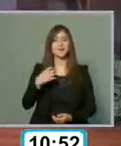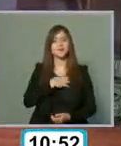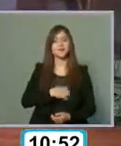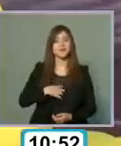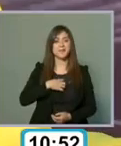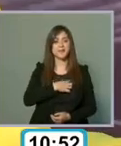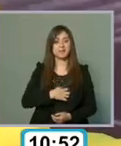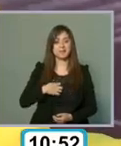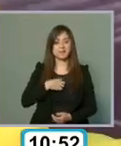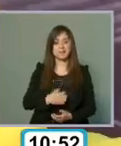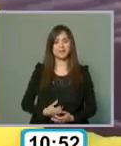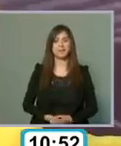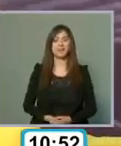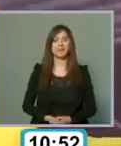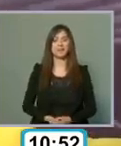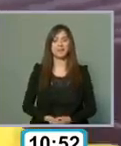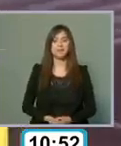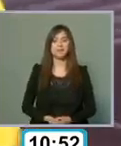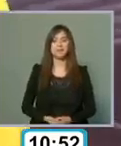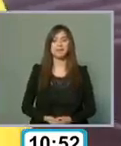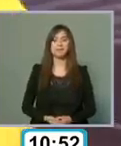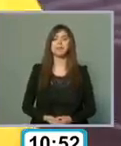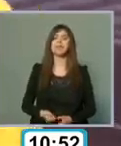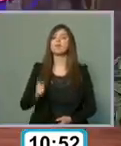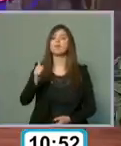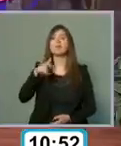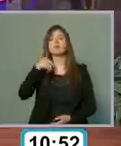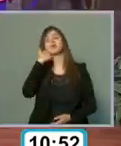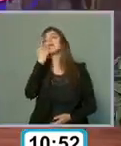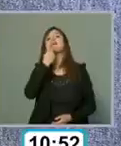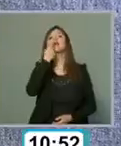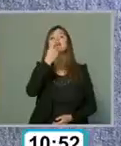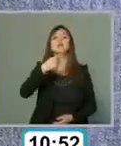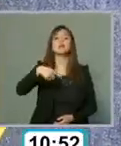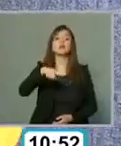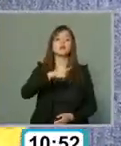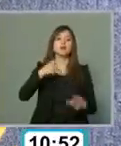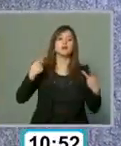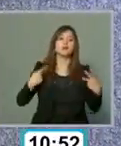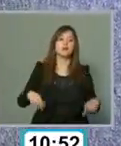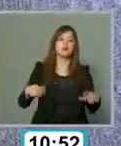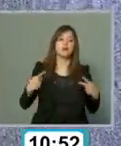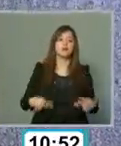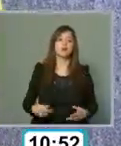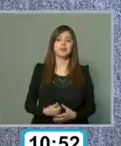emocionado. Ah, pues sí, claro. Pollito, ¿cómo estás? Cuéntanos, ¿qué le A ver, quieres a ver. decir a la gente de tus ciudades? ¿Qué le quieres decir?